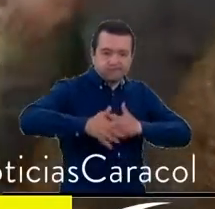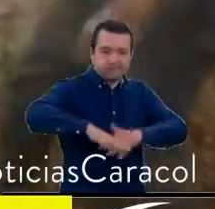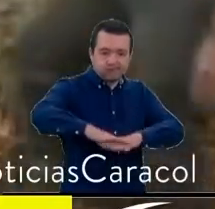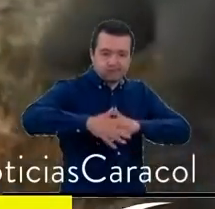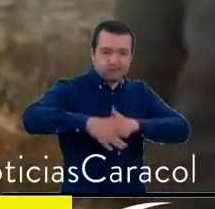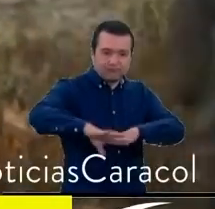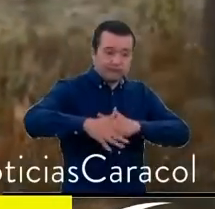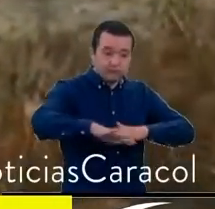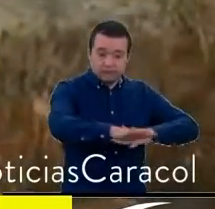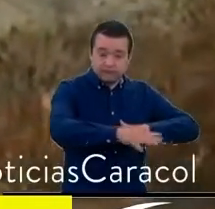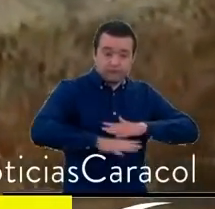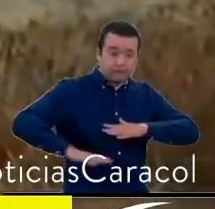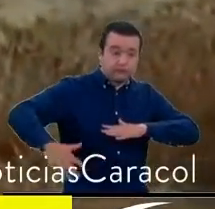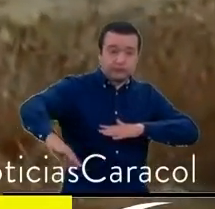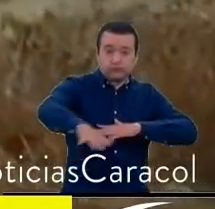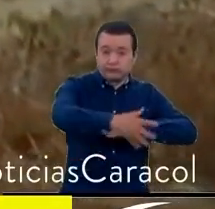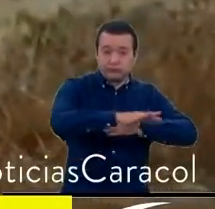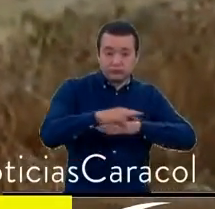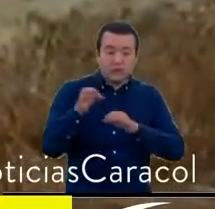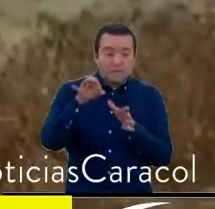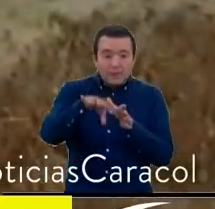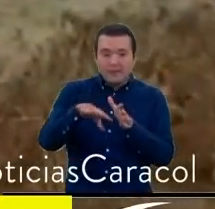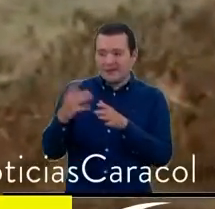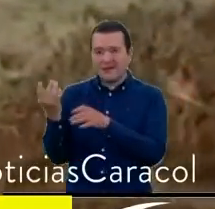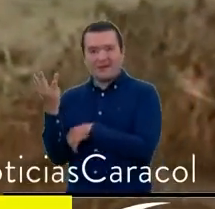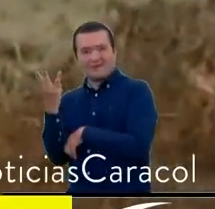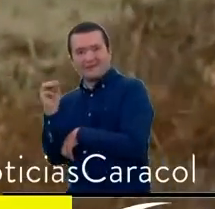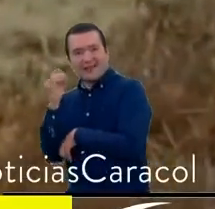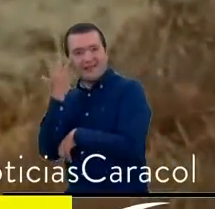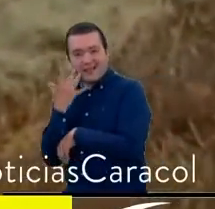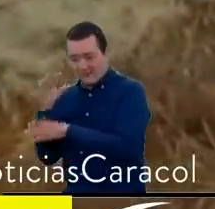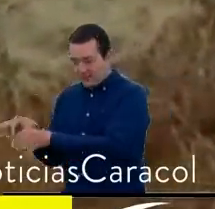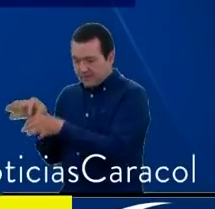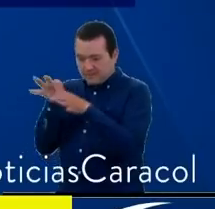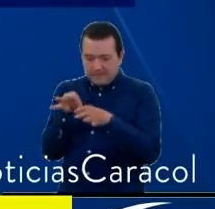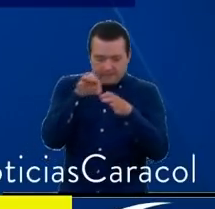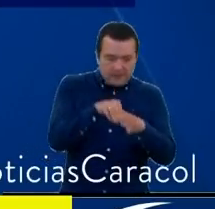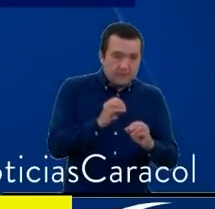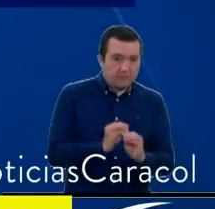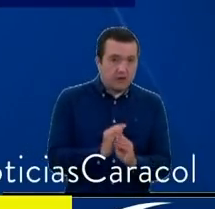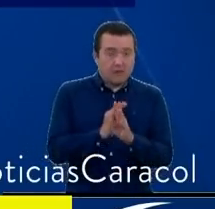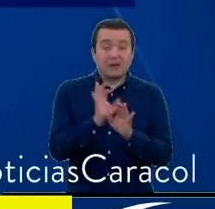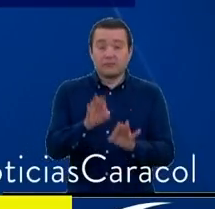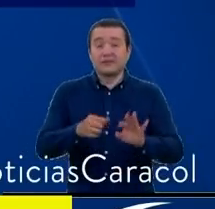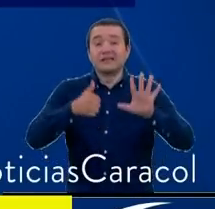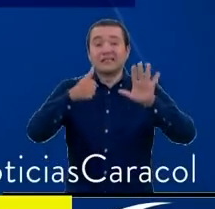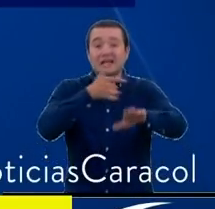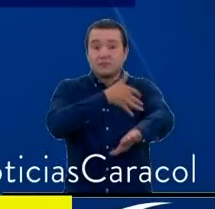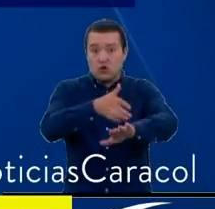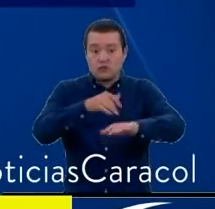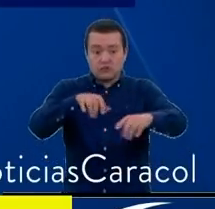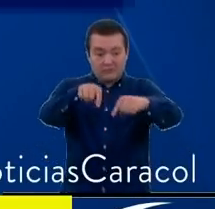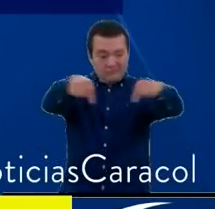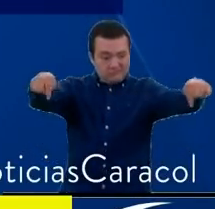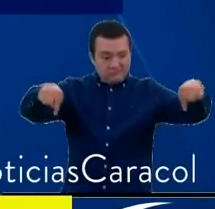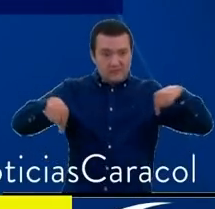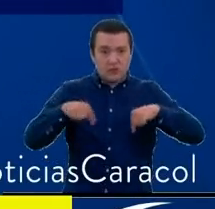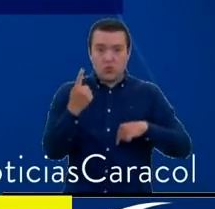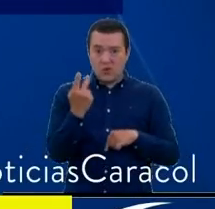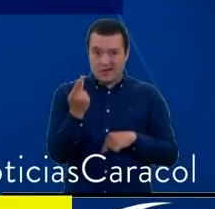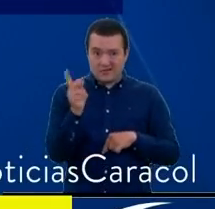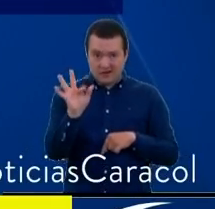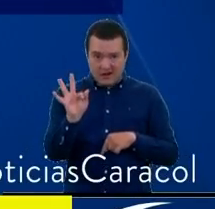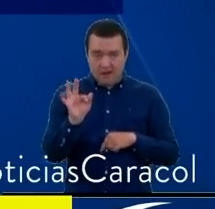ya con 30 días. Sembrar un hectárea de arroz representa una inversión de hasta 6 millones y la ganancia es de 1,5 millones